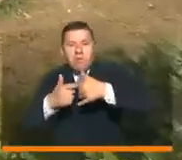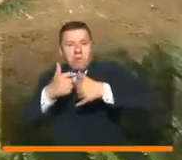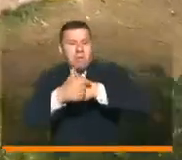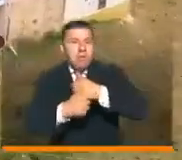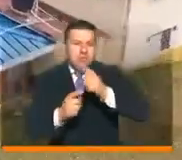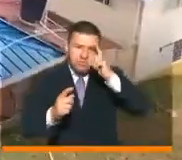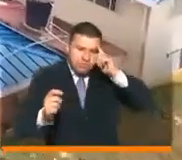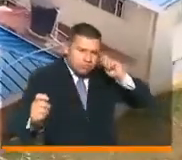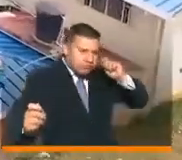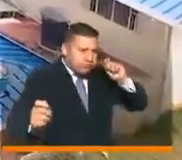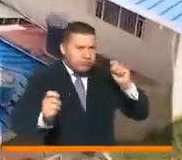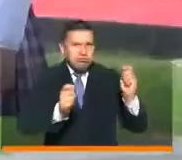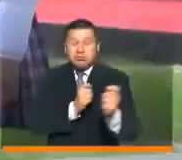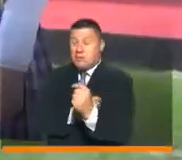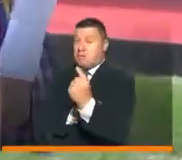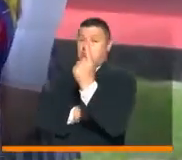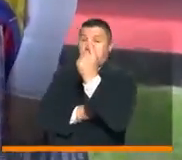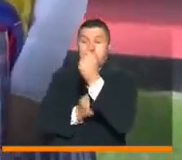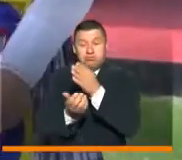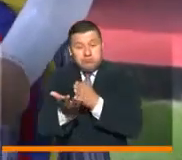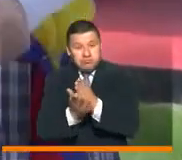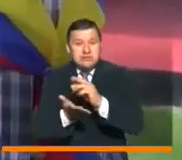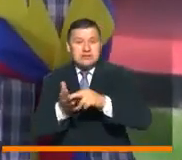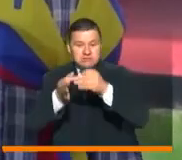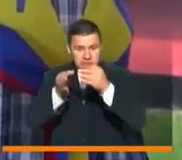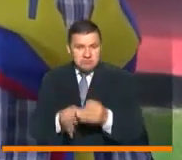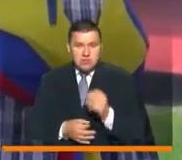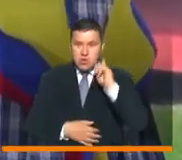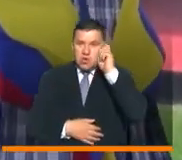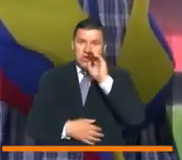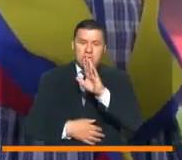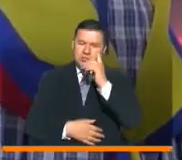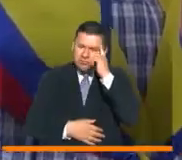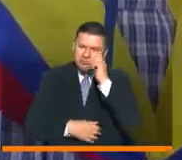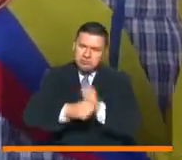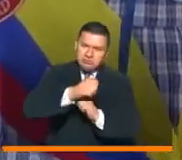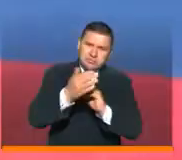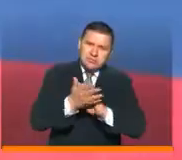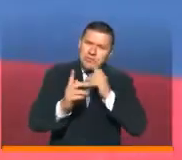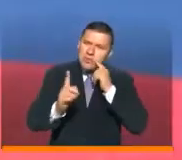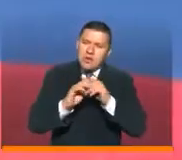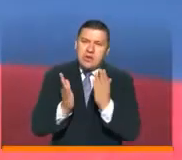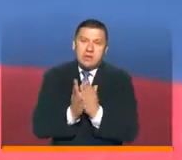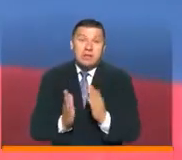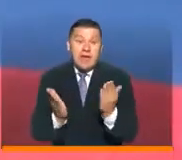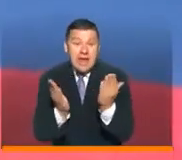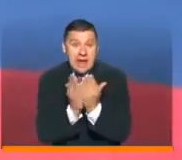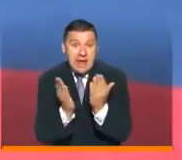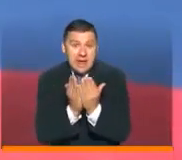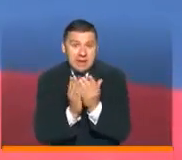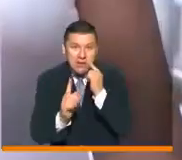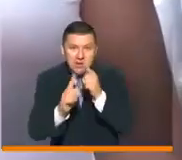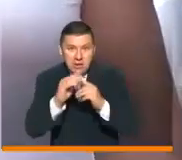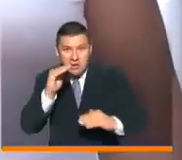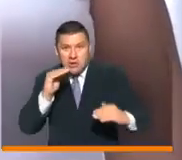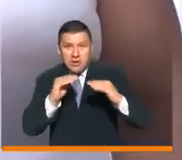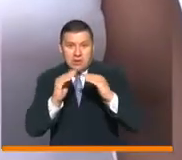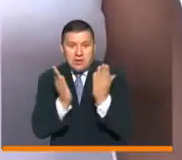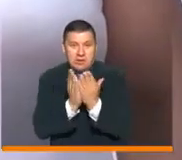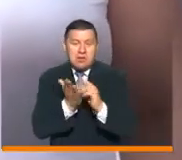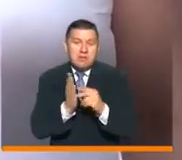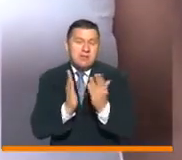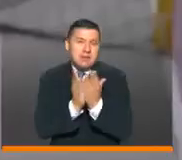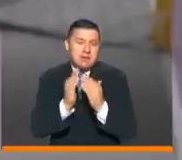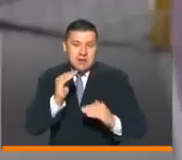Una transformación sin precedentes que confirma que este es el gobierno de la infraestructura educativa. La educación es equidad. La educación